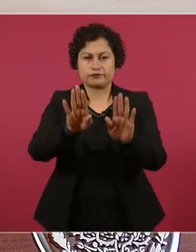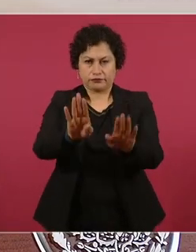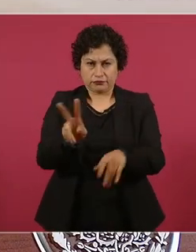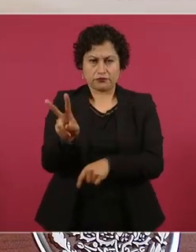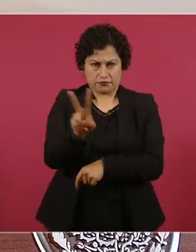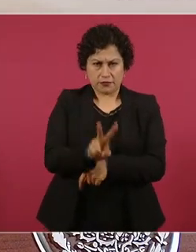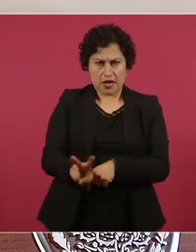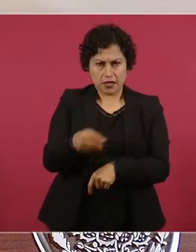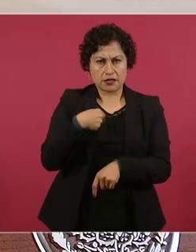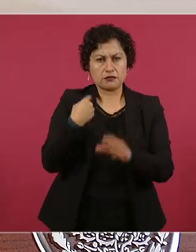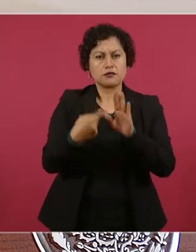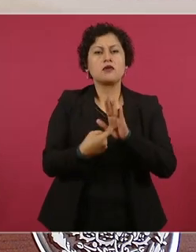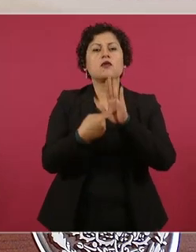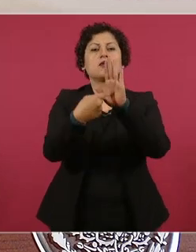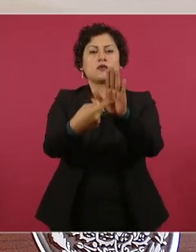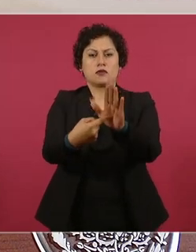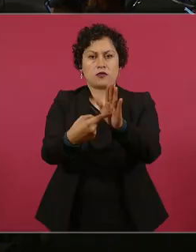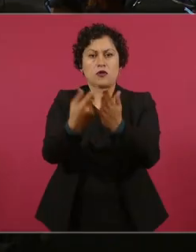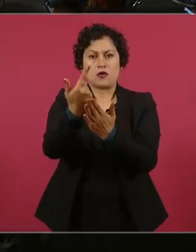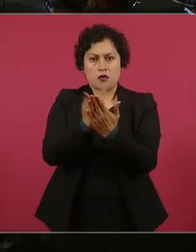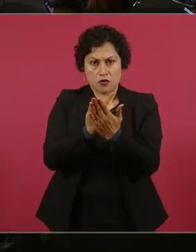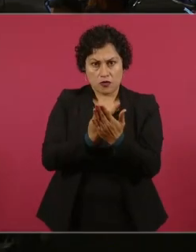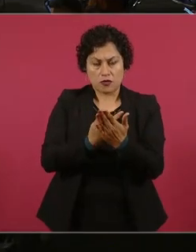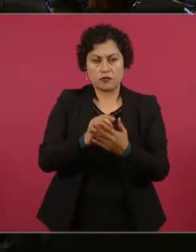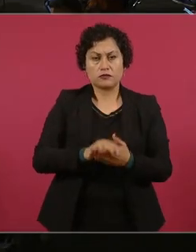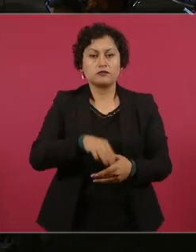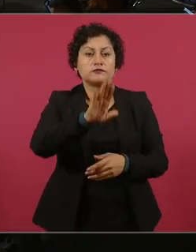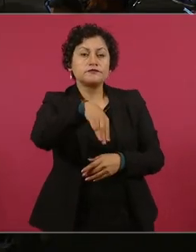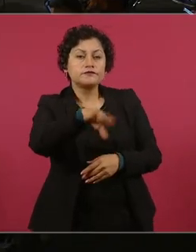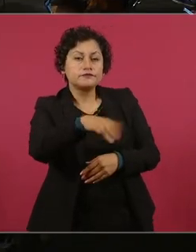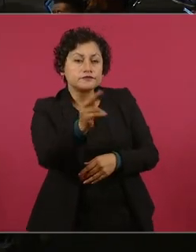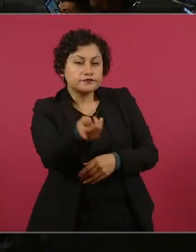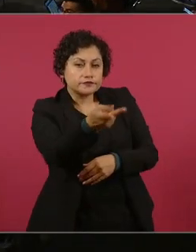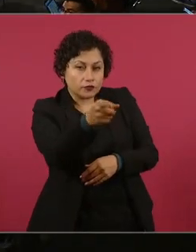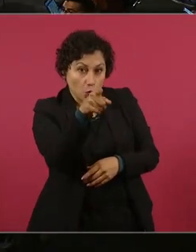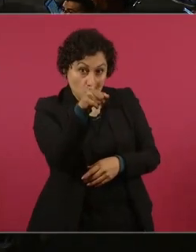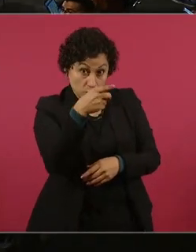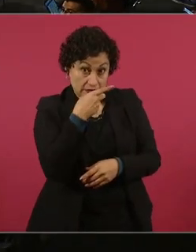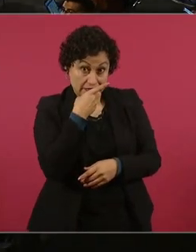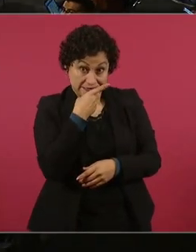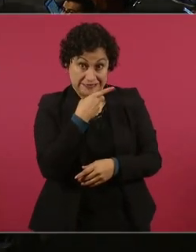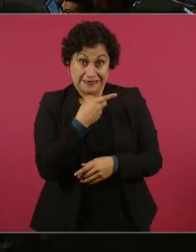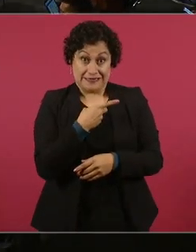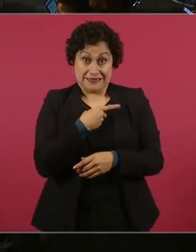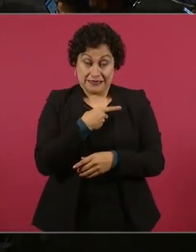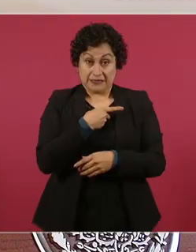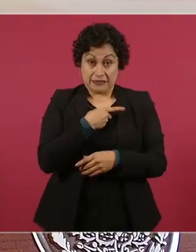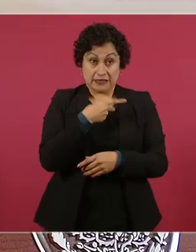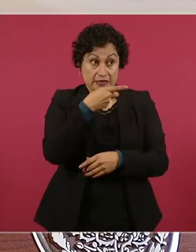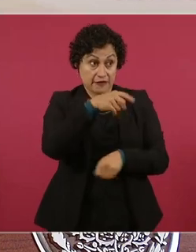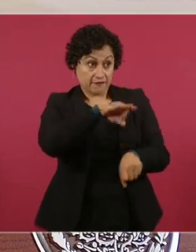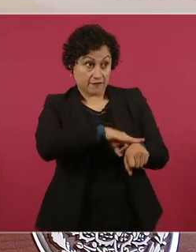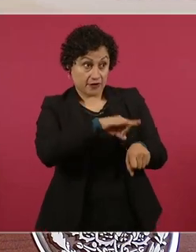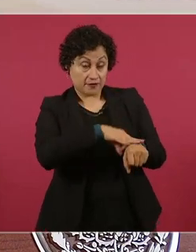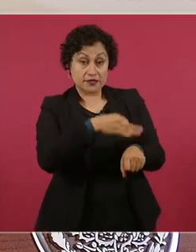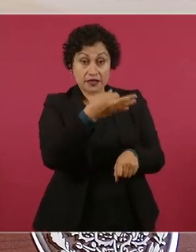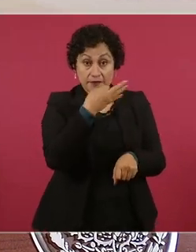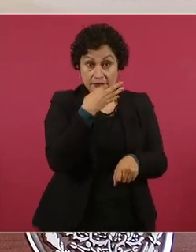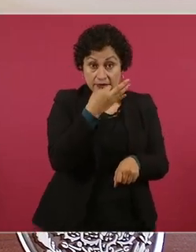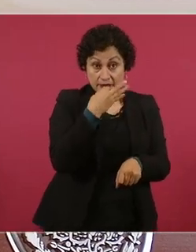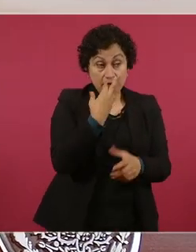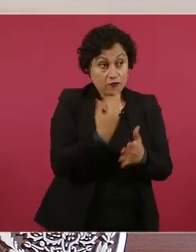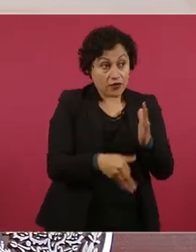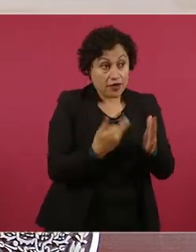estadística. ¿Niega entonces que falten medicamentos en la megafarmacia? Sí, niego. Ok, niego.